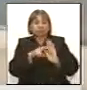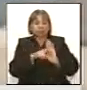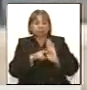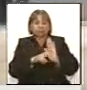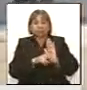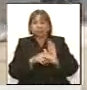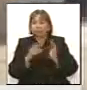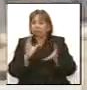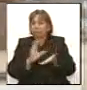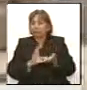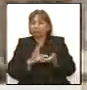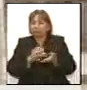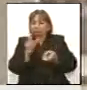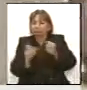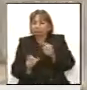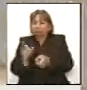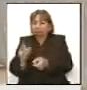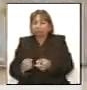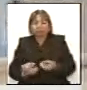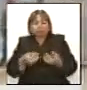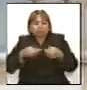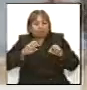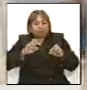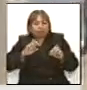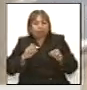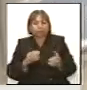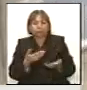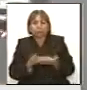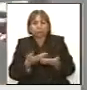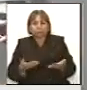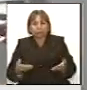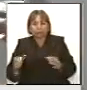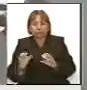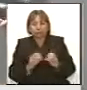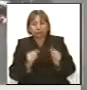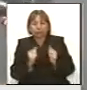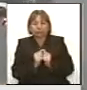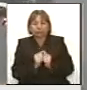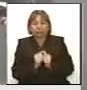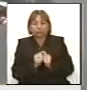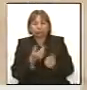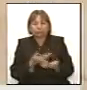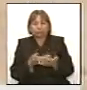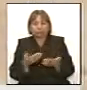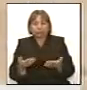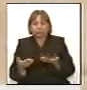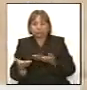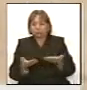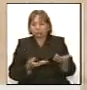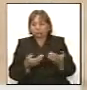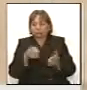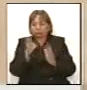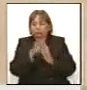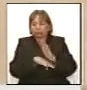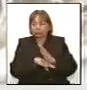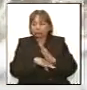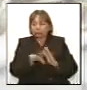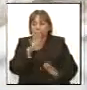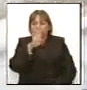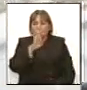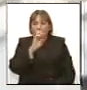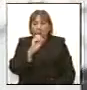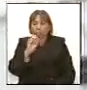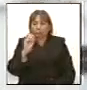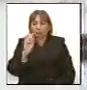materia de contratación pública y autoriza al proyecto especial la ejecución de contrataciones para bienes y servicios menores a 400.000